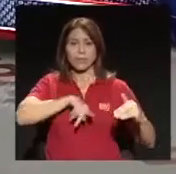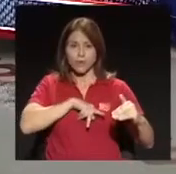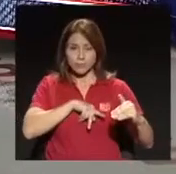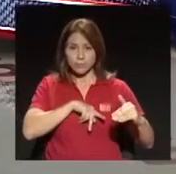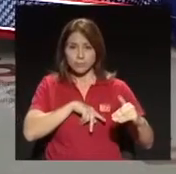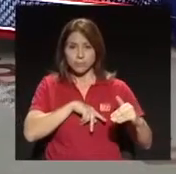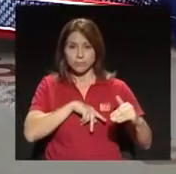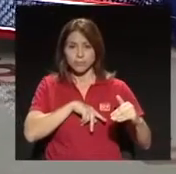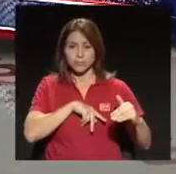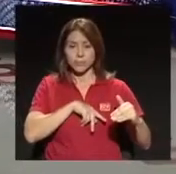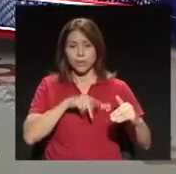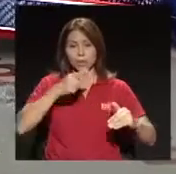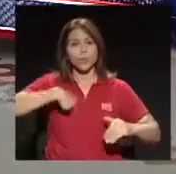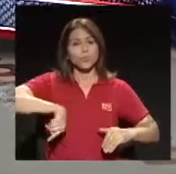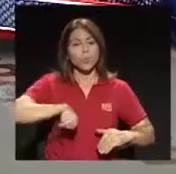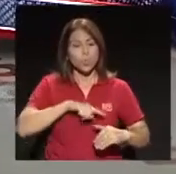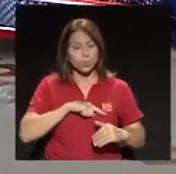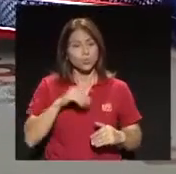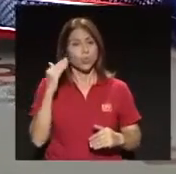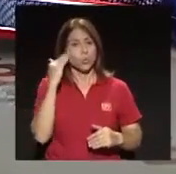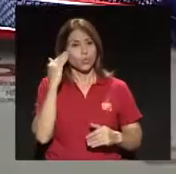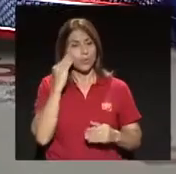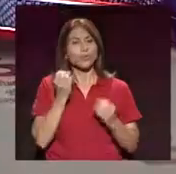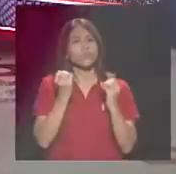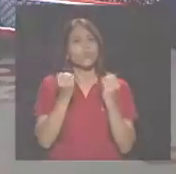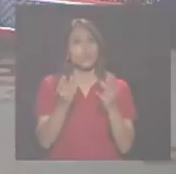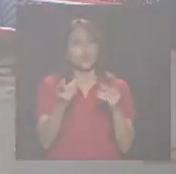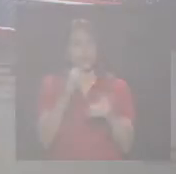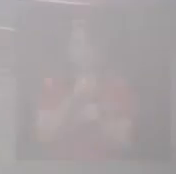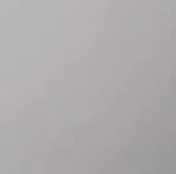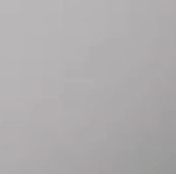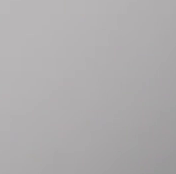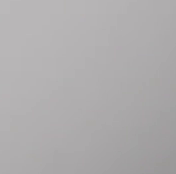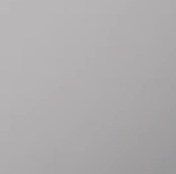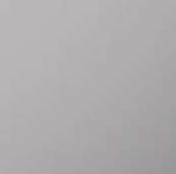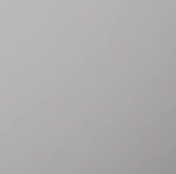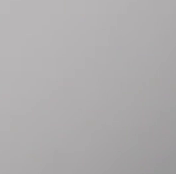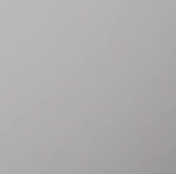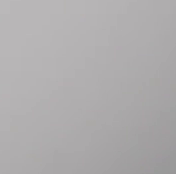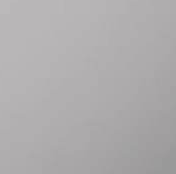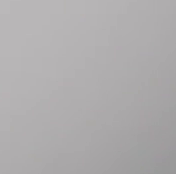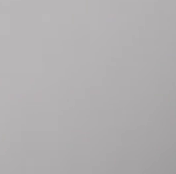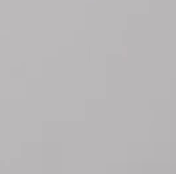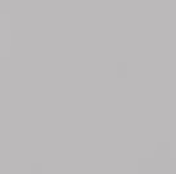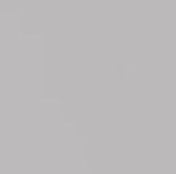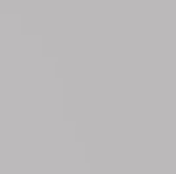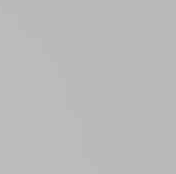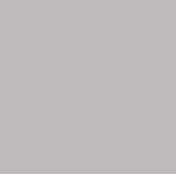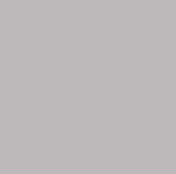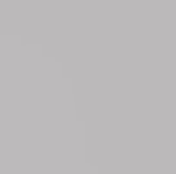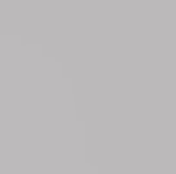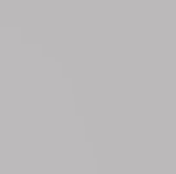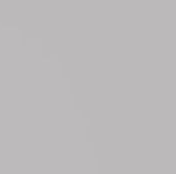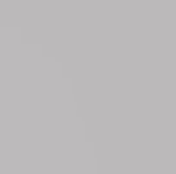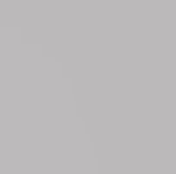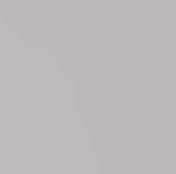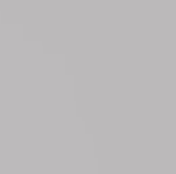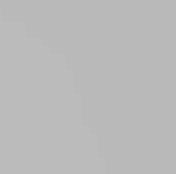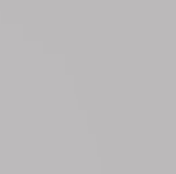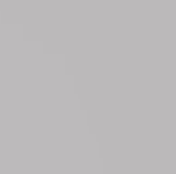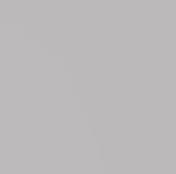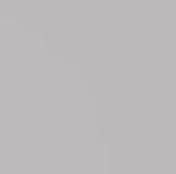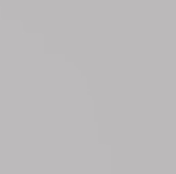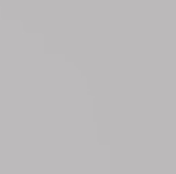sea, nosotros conocemos muchos casos, hemos ido documentando casos, por ejemplo, de mujeres que tienen su pareja, que